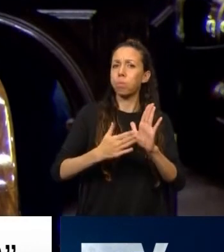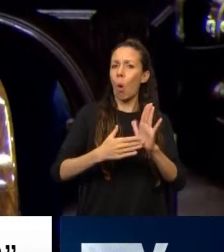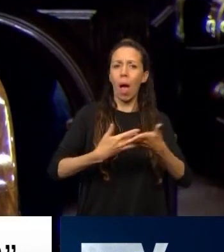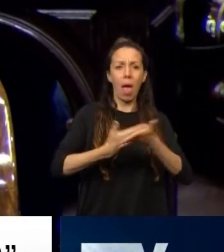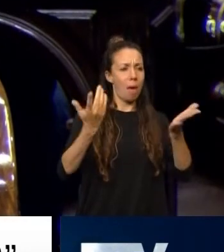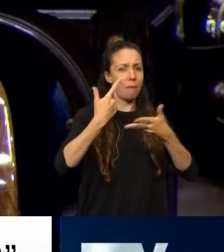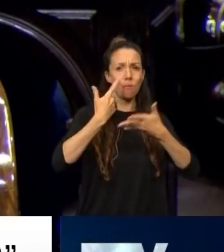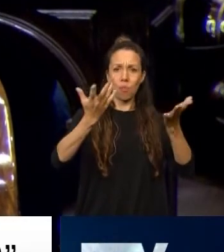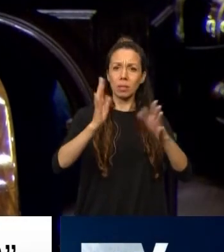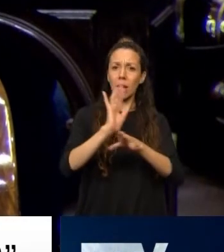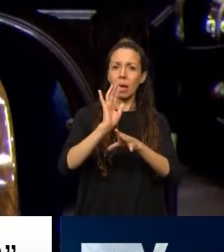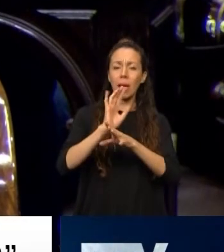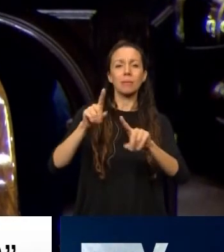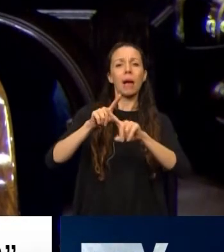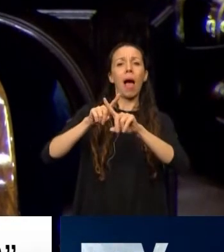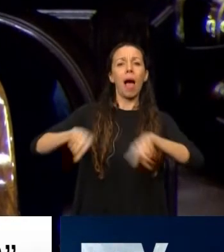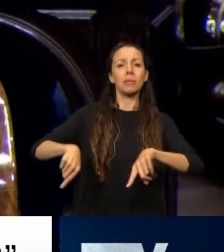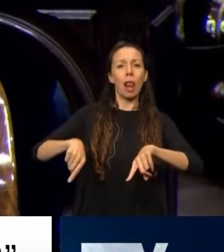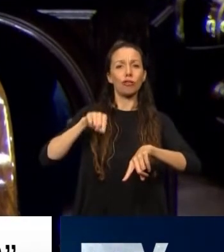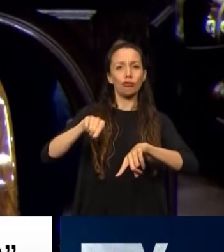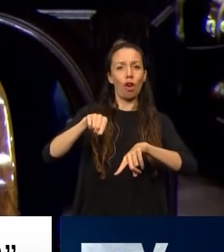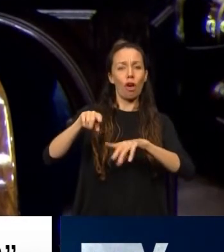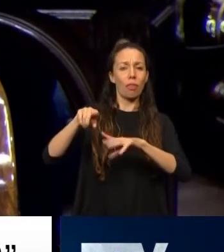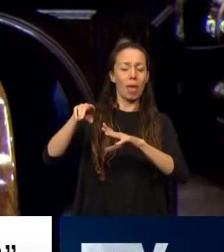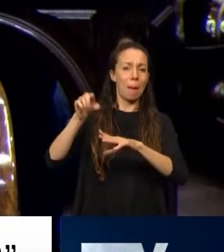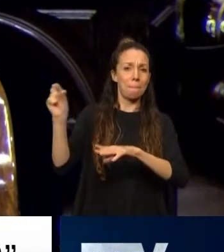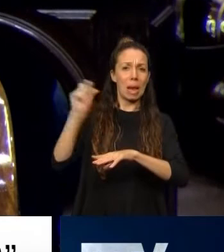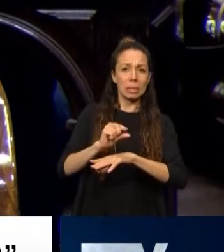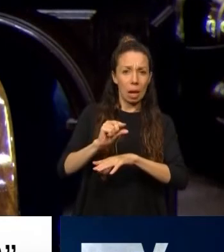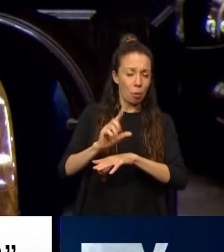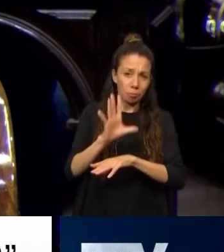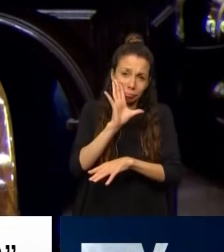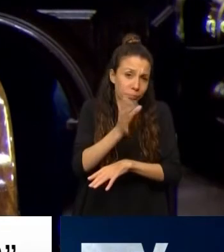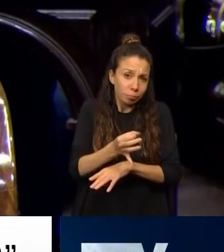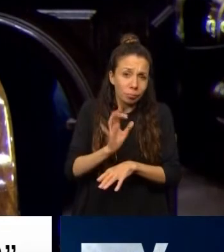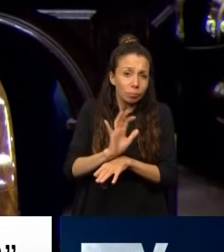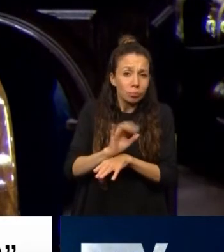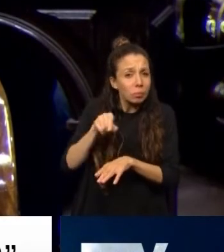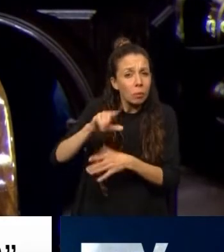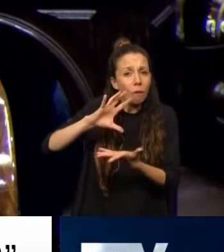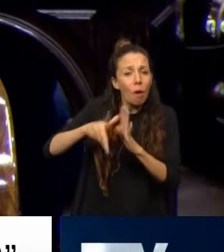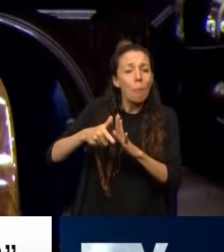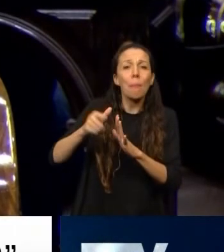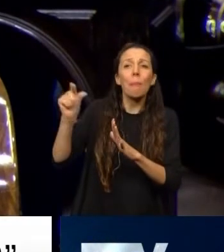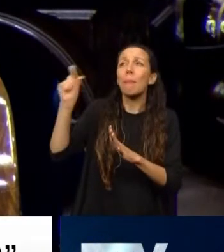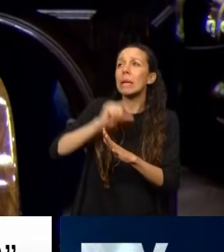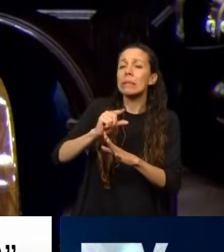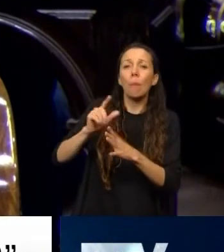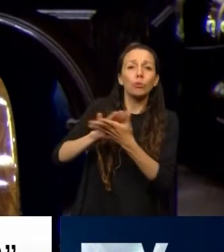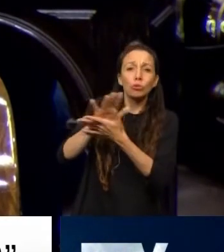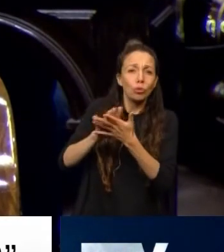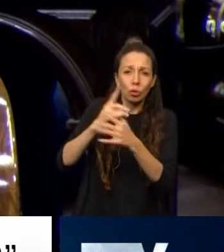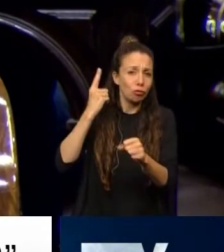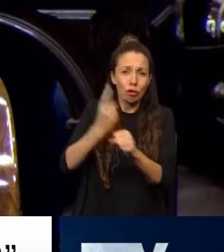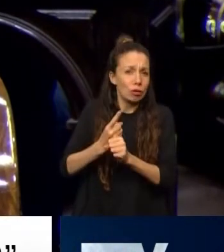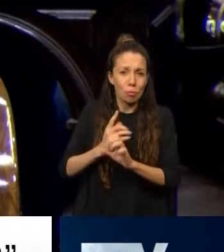del programa Stand-by, da cuenta de que ese crédito era insostenible. Fundamentalmente porque se fue a buscar de una